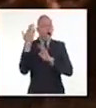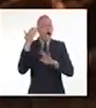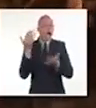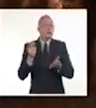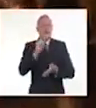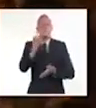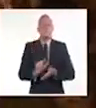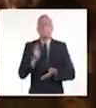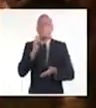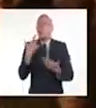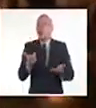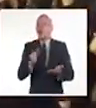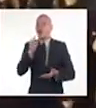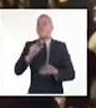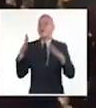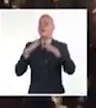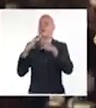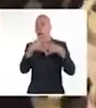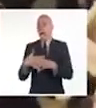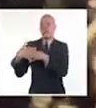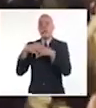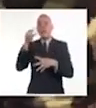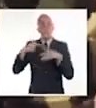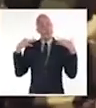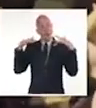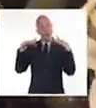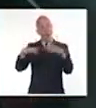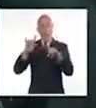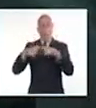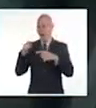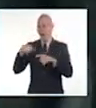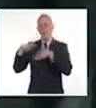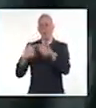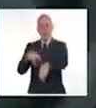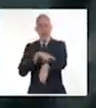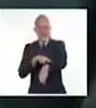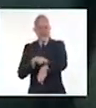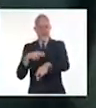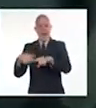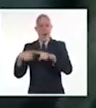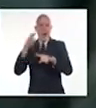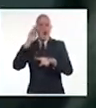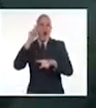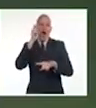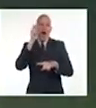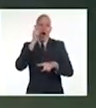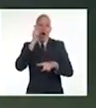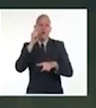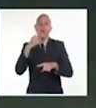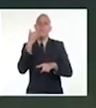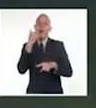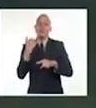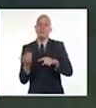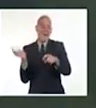porque no es lo, no creo que sea lo apropiado, pero en otros países de América Latina y en otras partes del mundo han existido